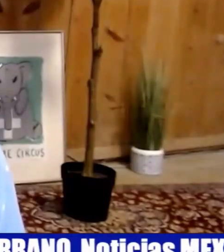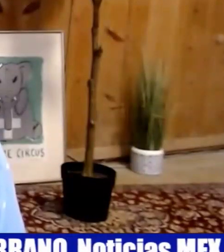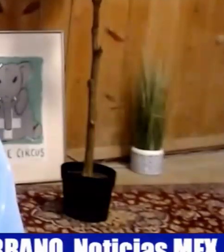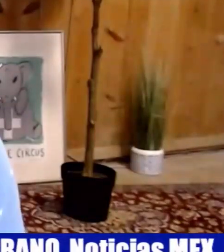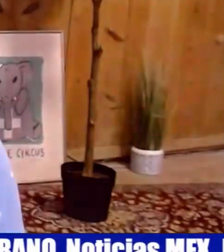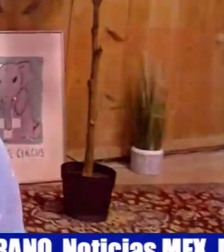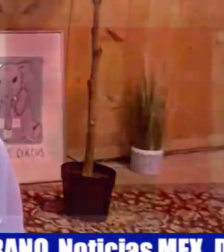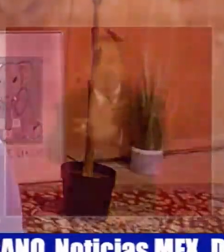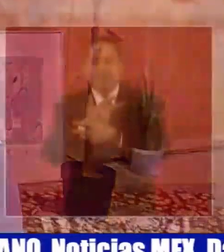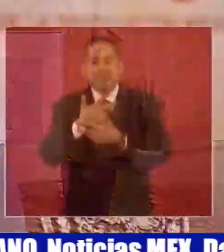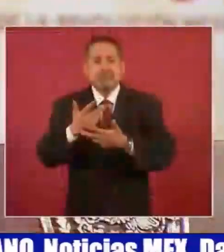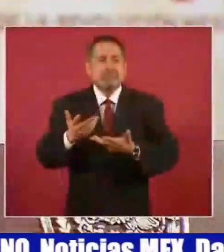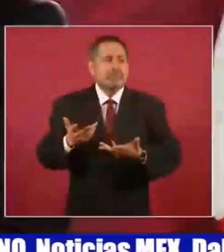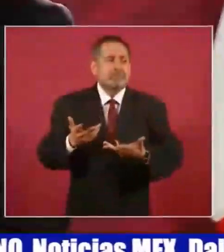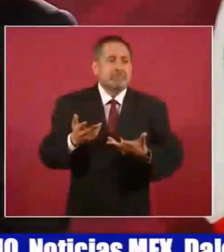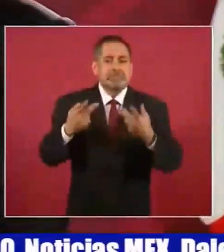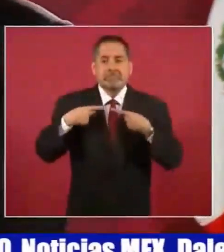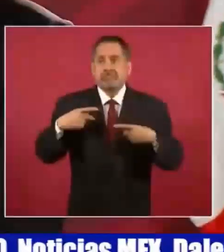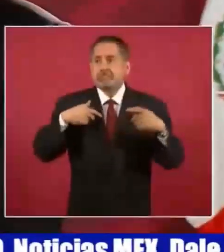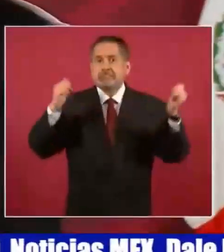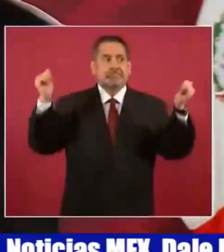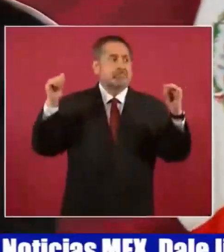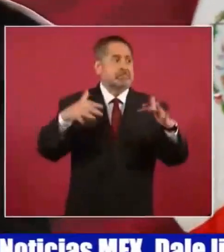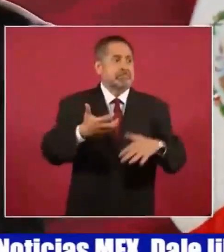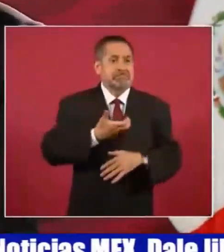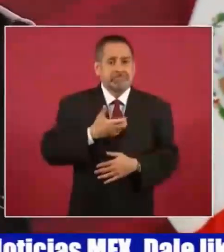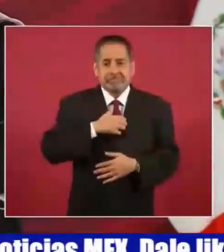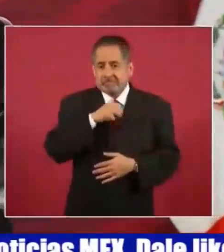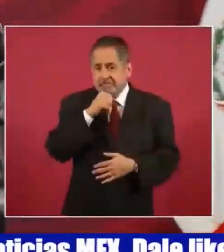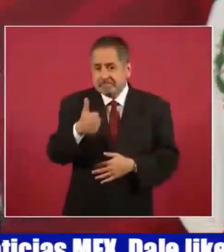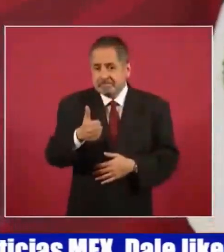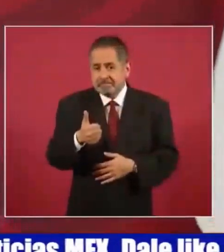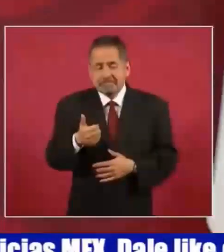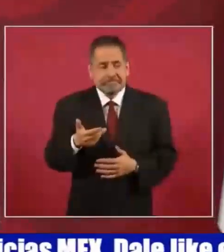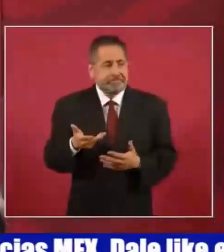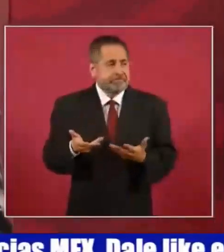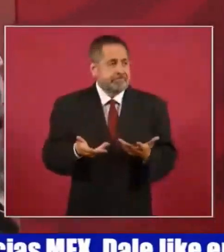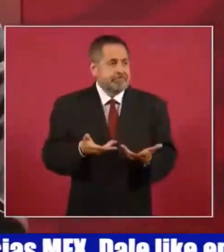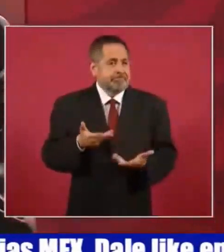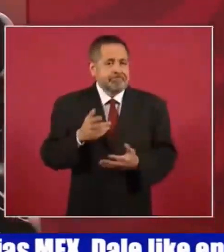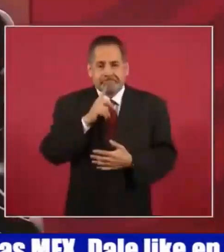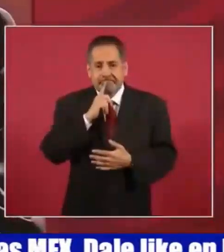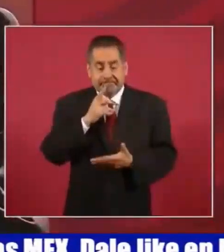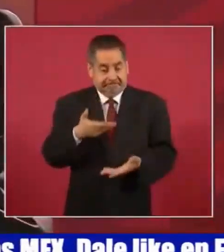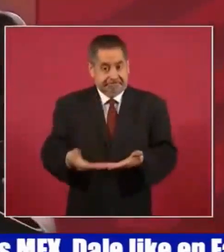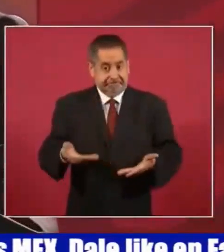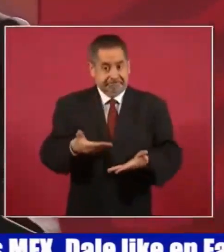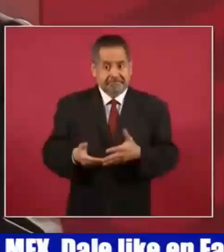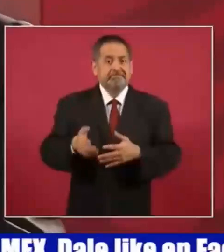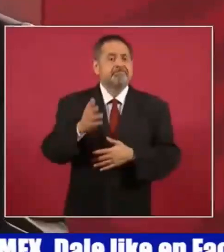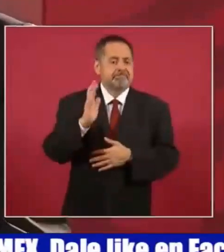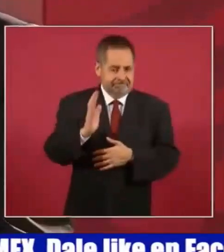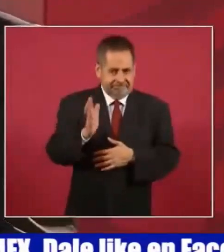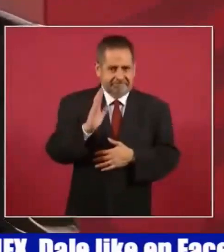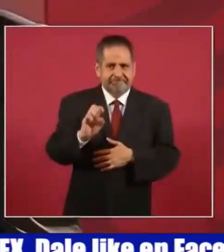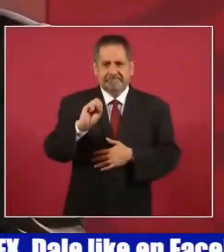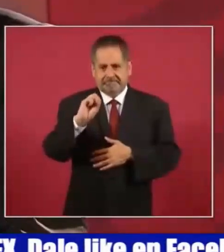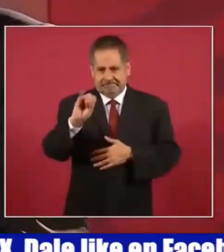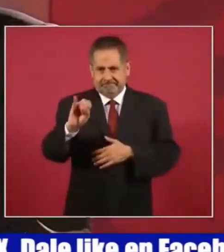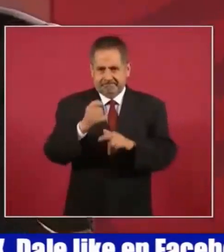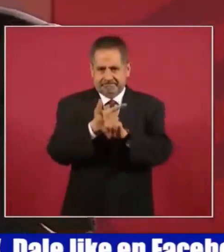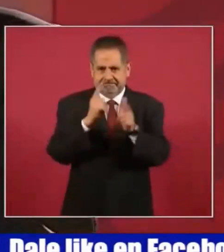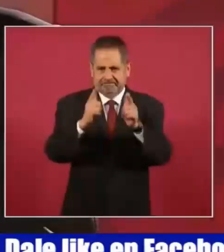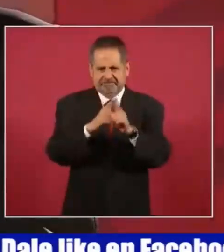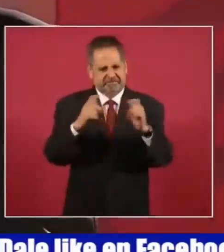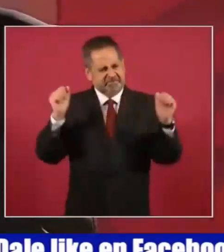los conservadores, algo que yo también me cuestiono una y otra vez, ¿no? ¿Por qué no entran en razón y no toman en cuenta que independientemente de las